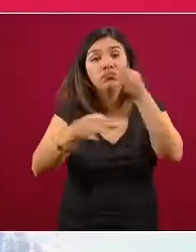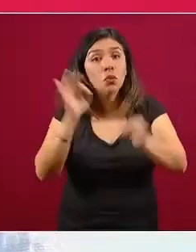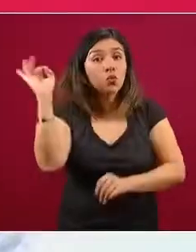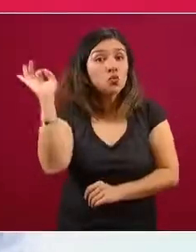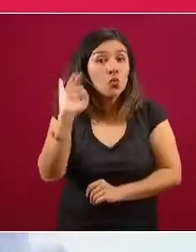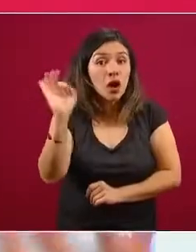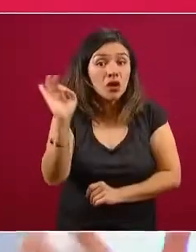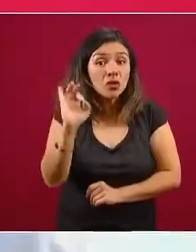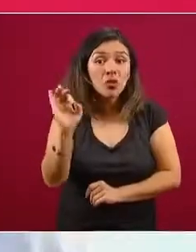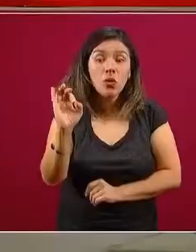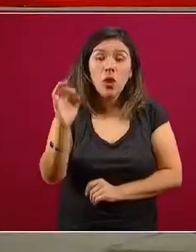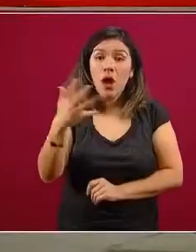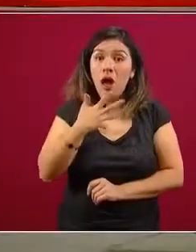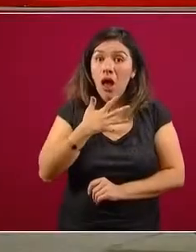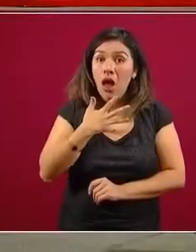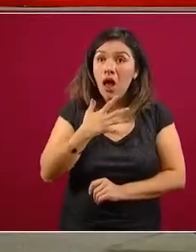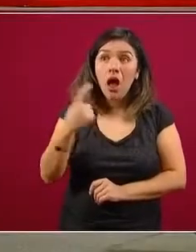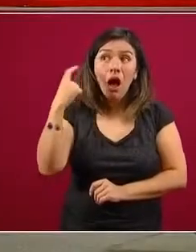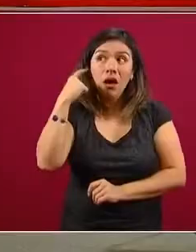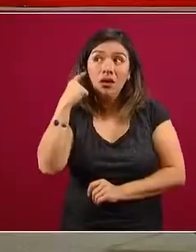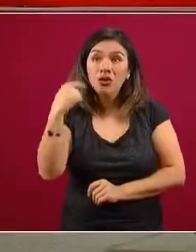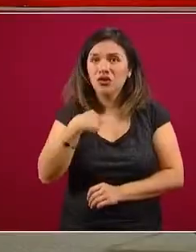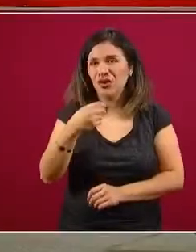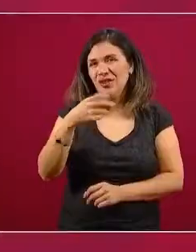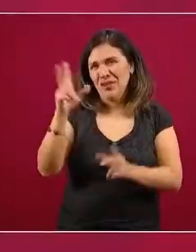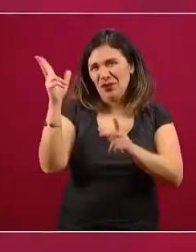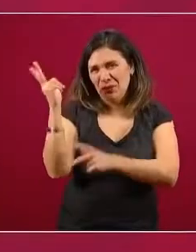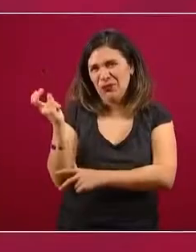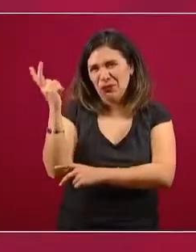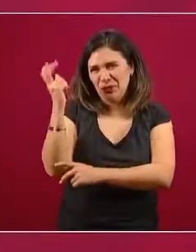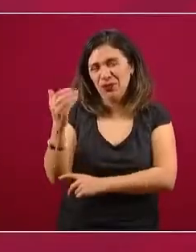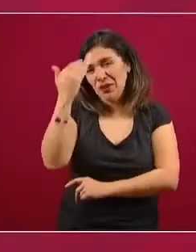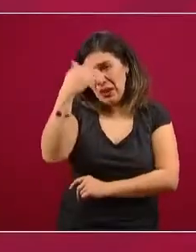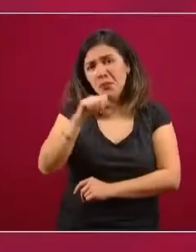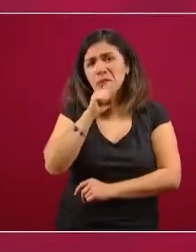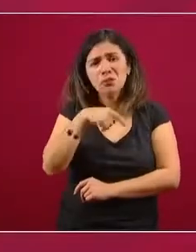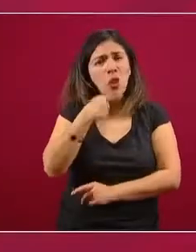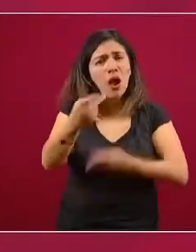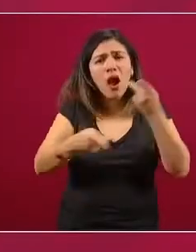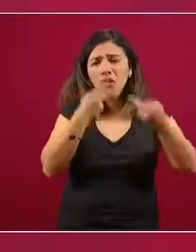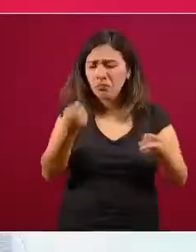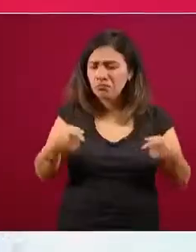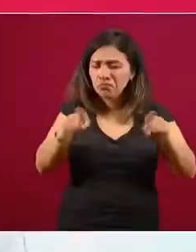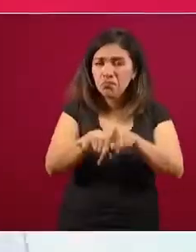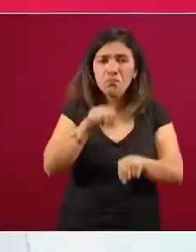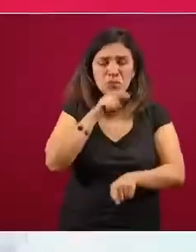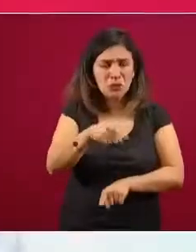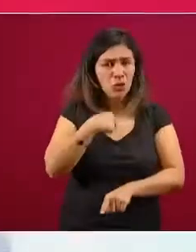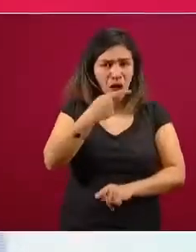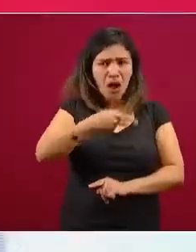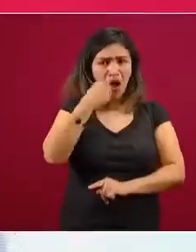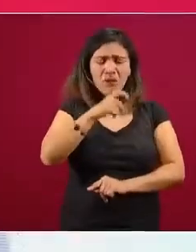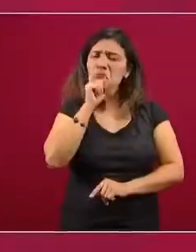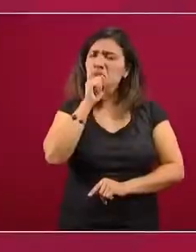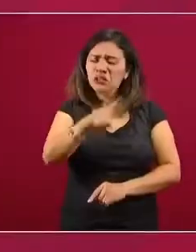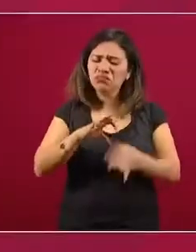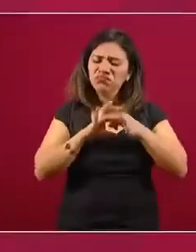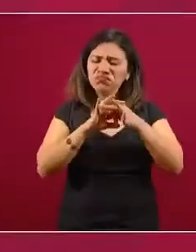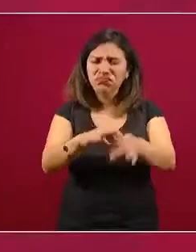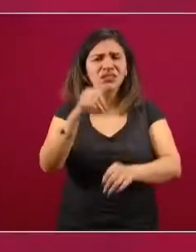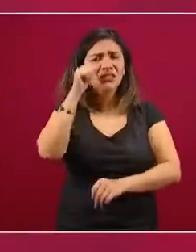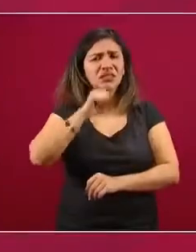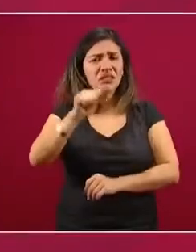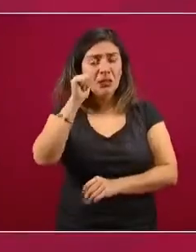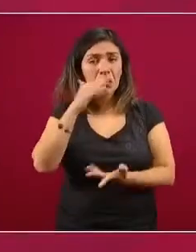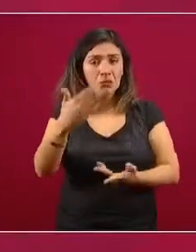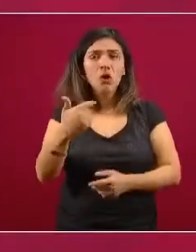cuando se filtrara el audio que le grabé, supieran que sí dije lo que dije. Yo lo que digo lo sostengo siempre. Y